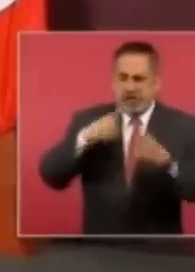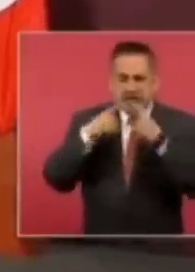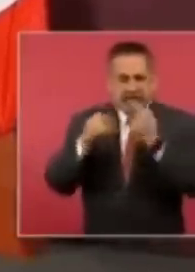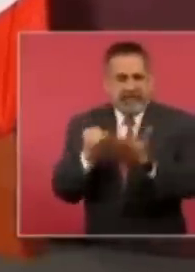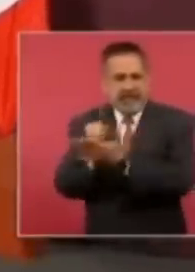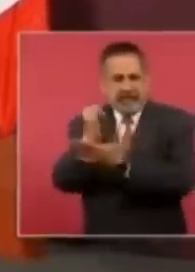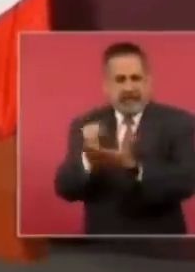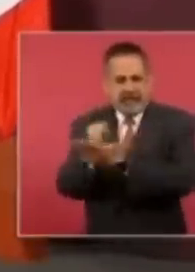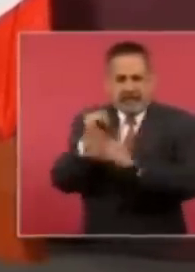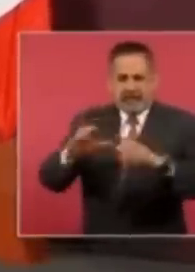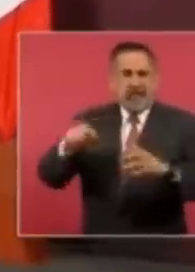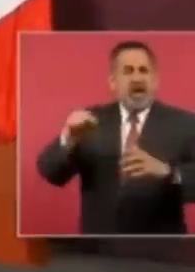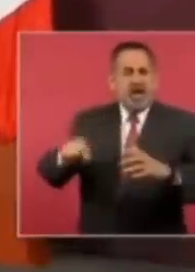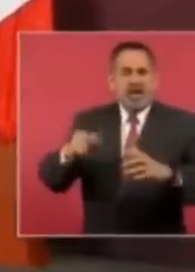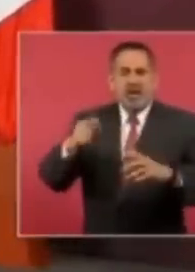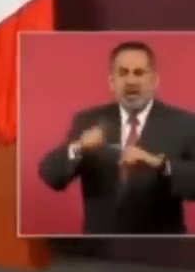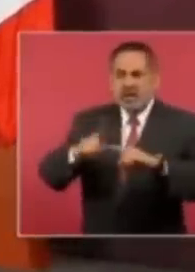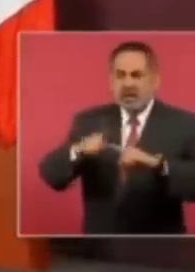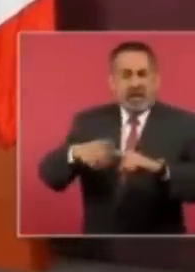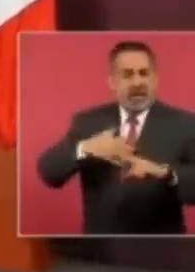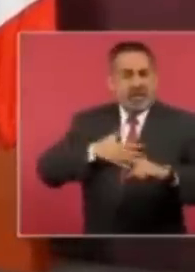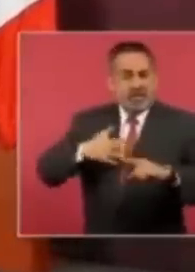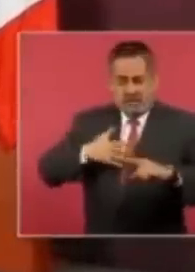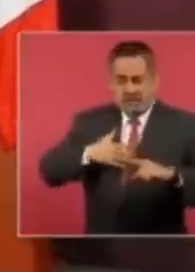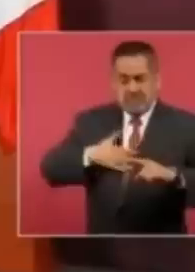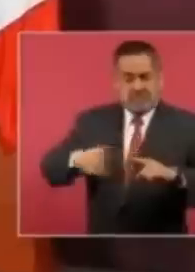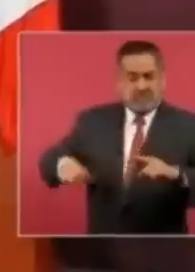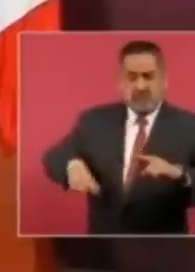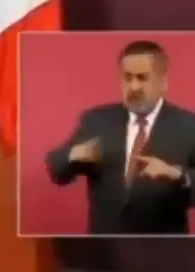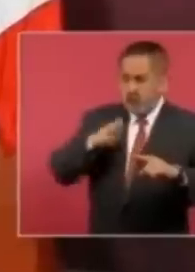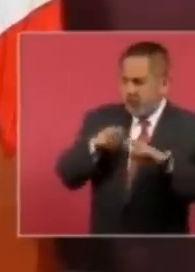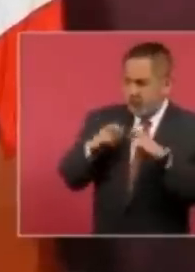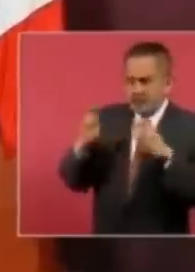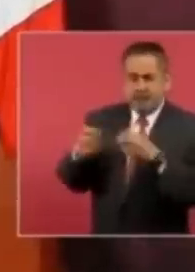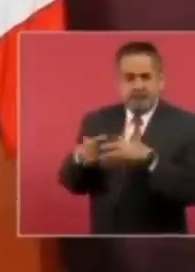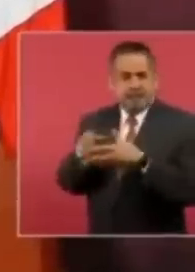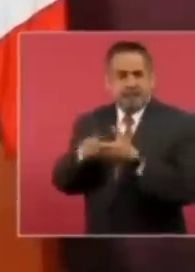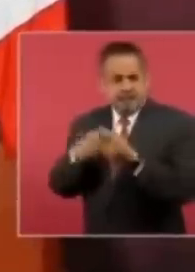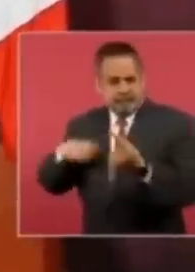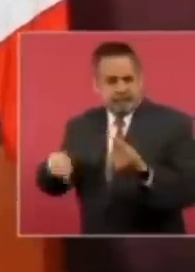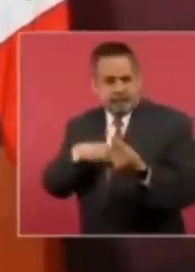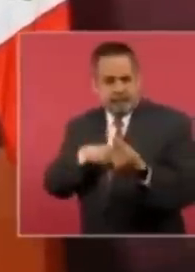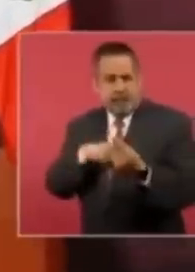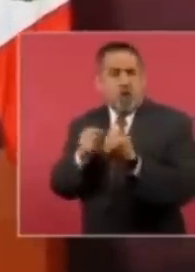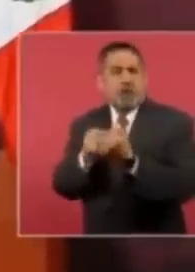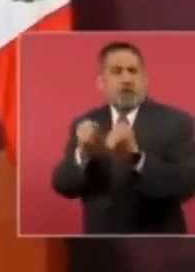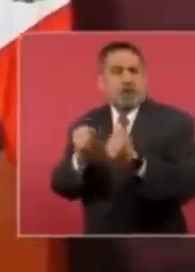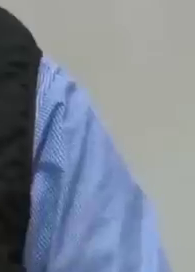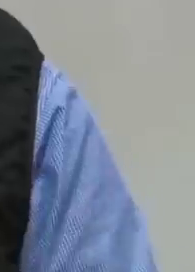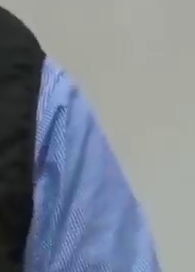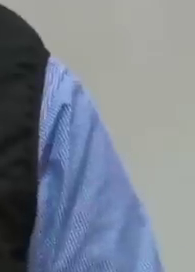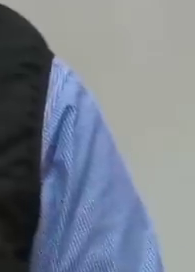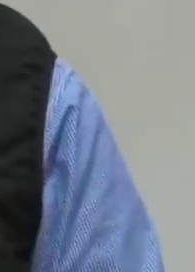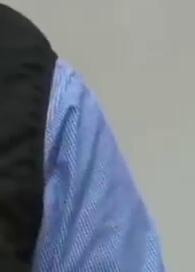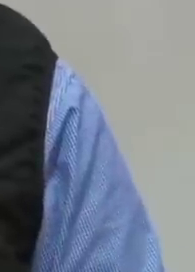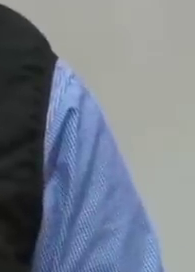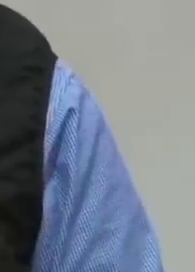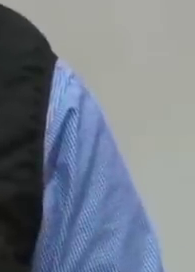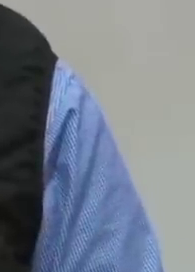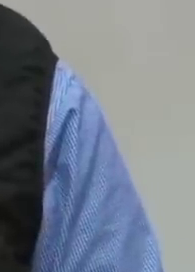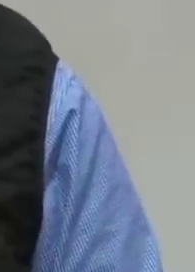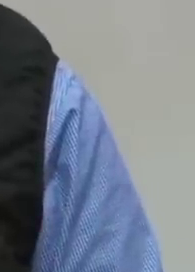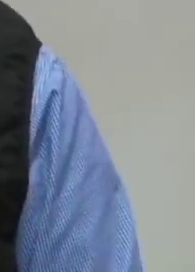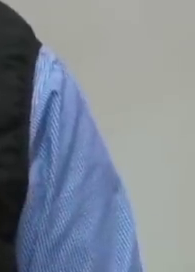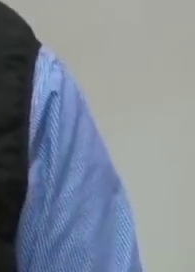y acusaciones que tiene aquí en nuestro país en un tema en el cual se ha encargado el secretario de gobernación Adan Augusto el cual también se